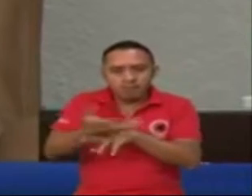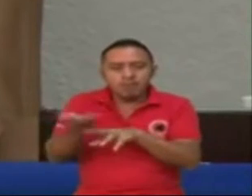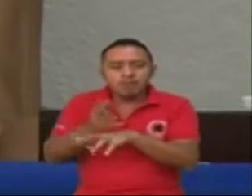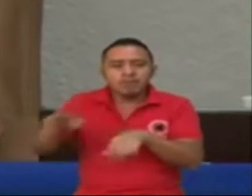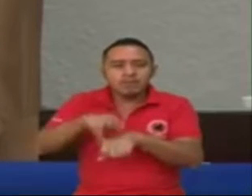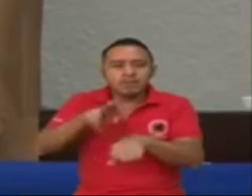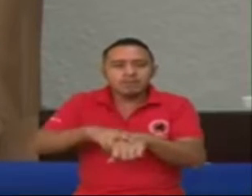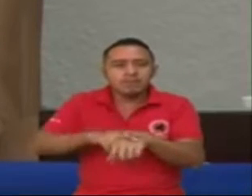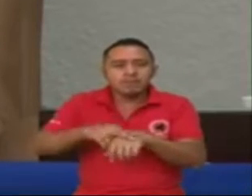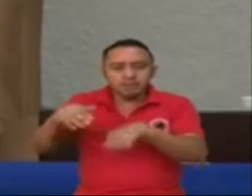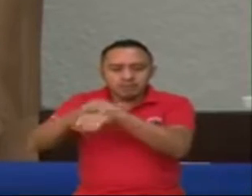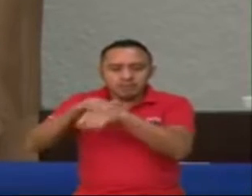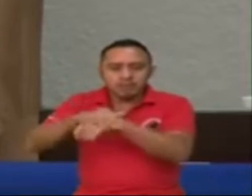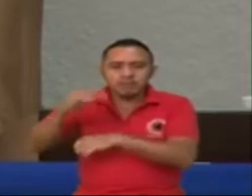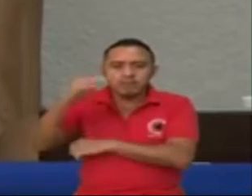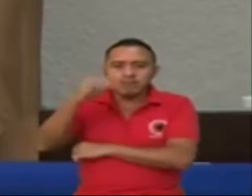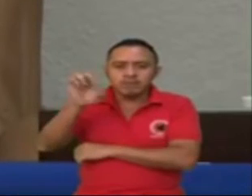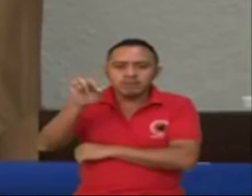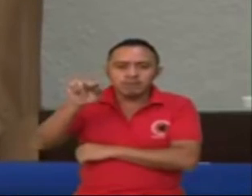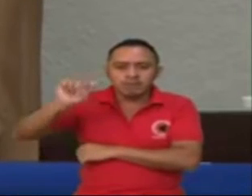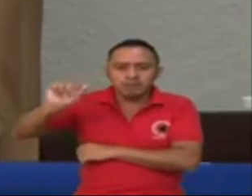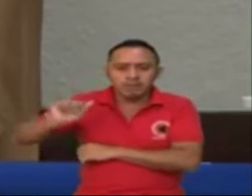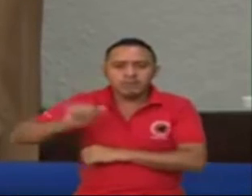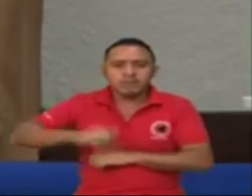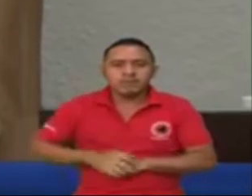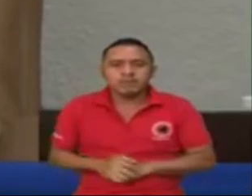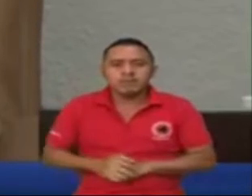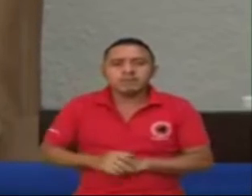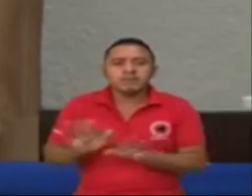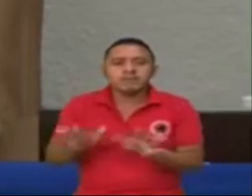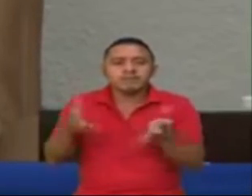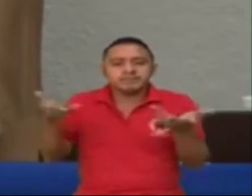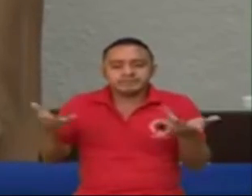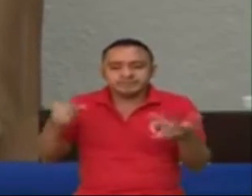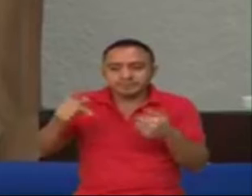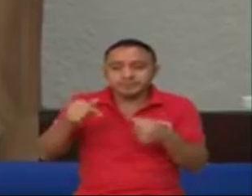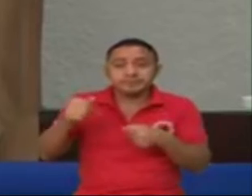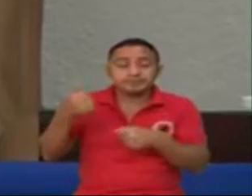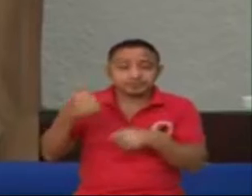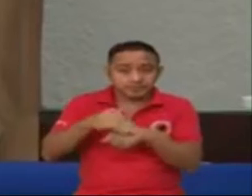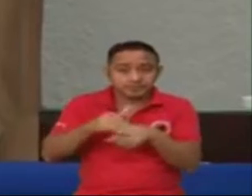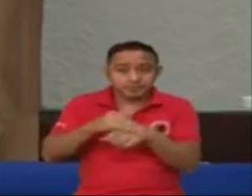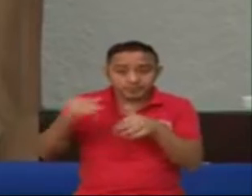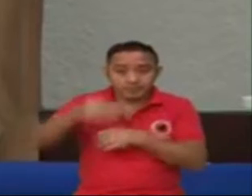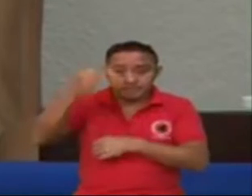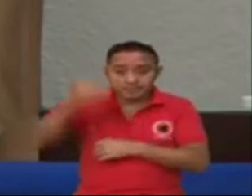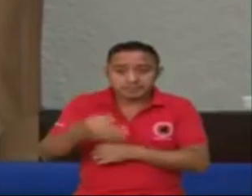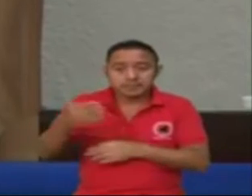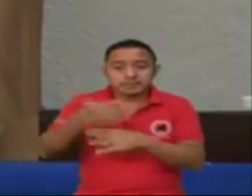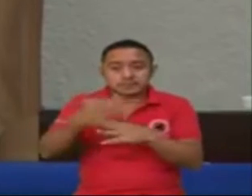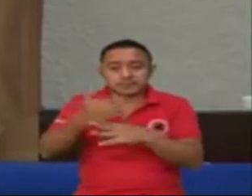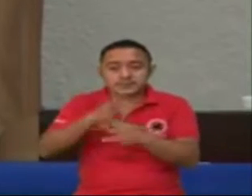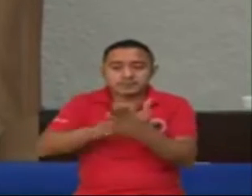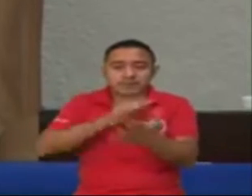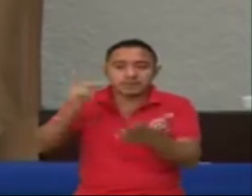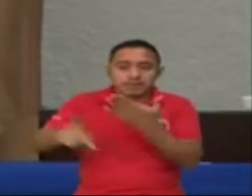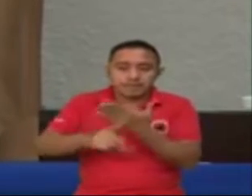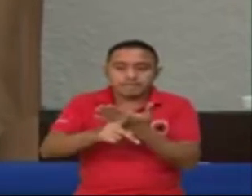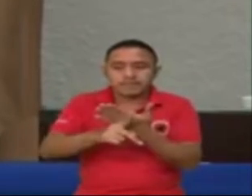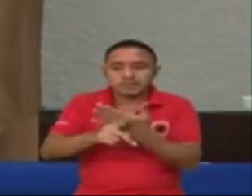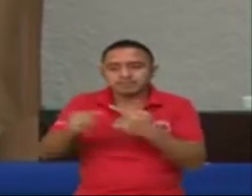y Acreditación, CNEA, para la acreditación obligatoria de carreras o programas de